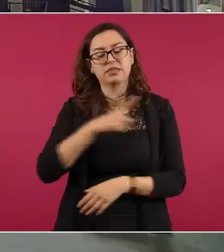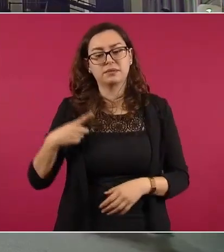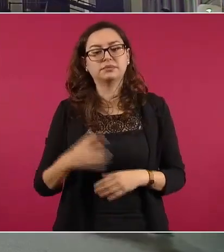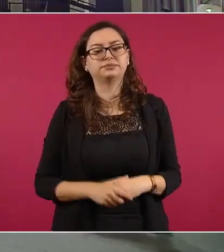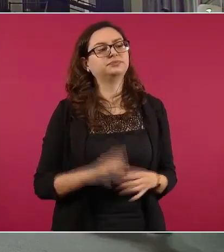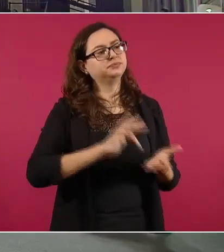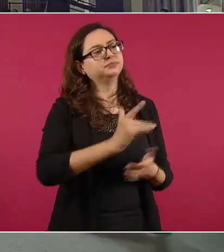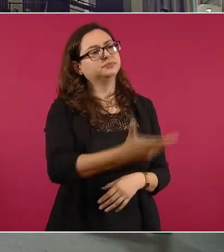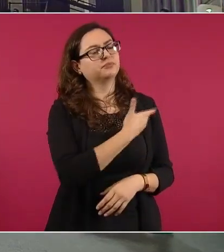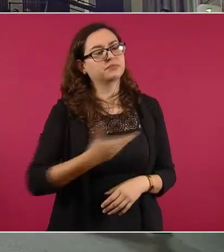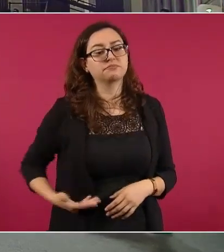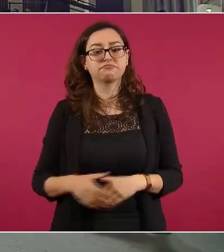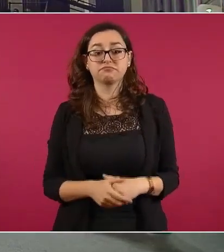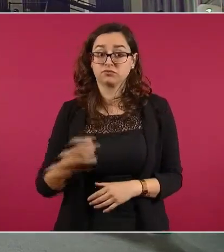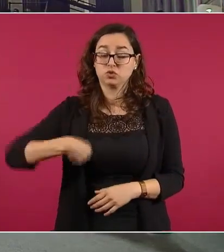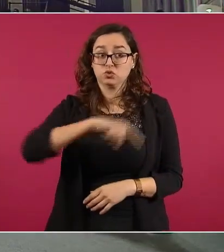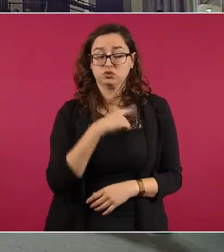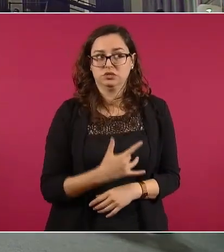presidente